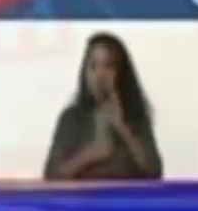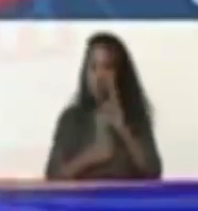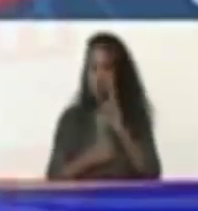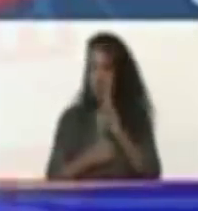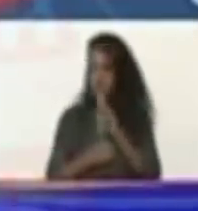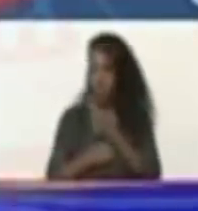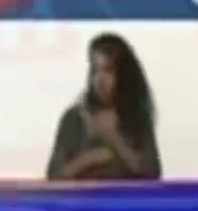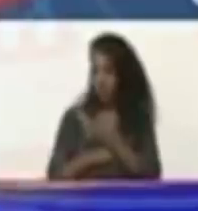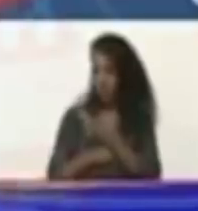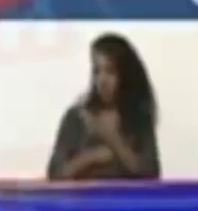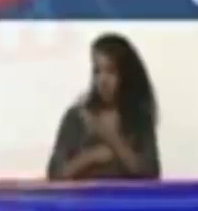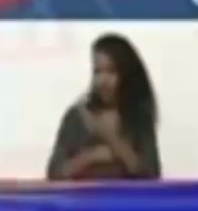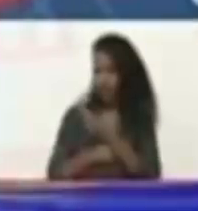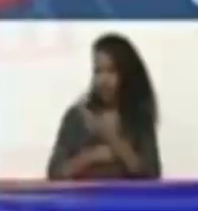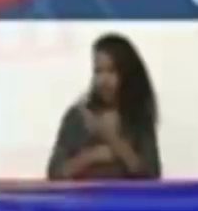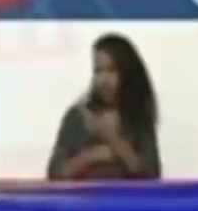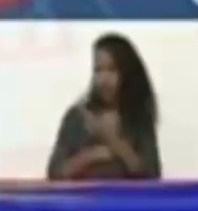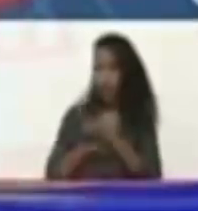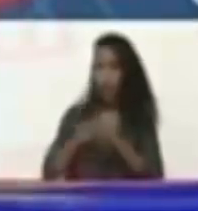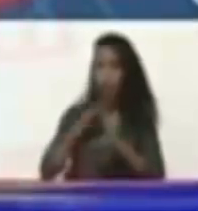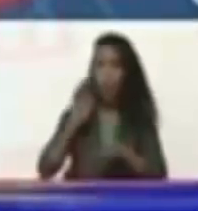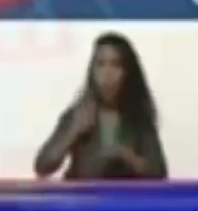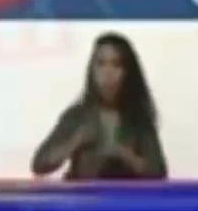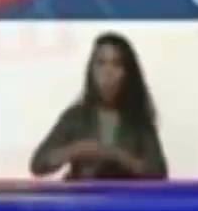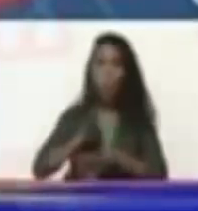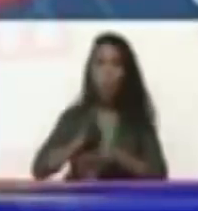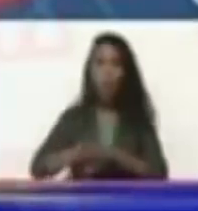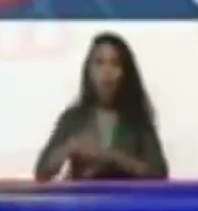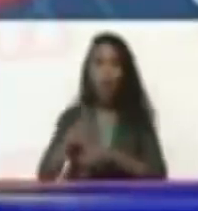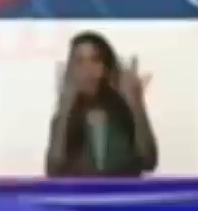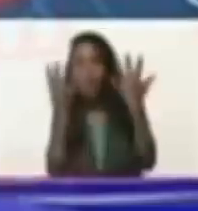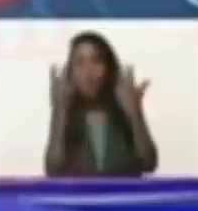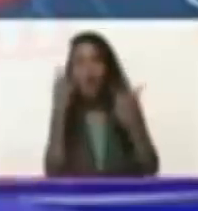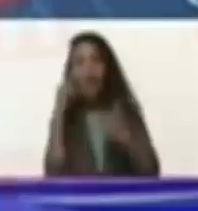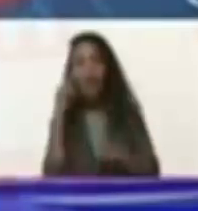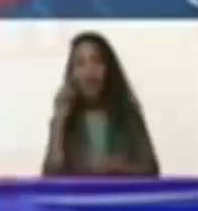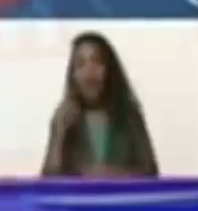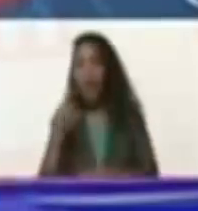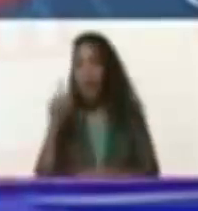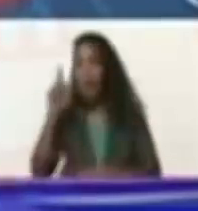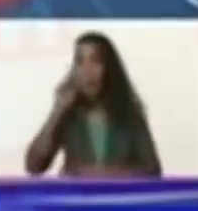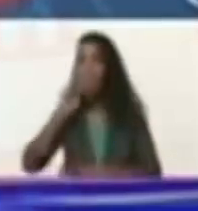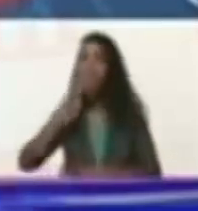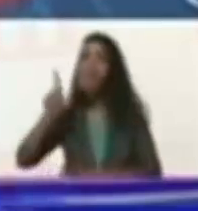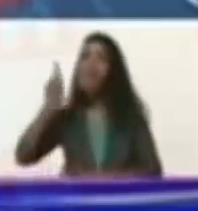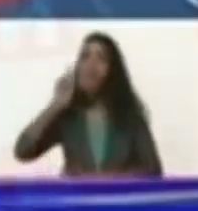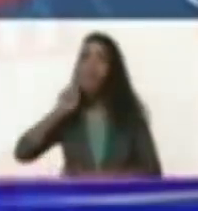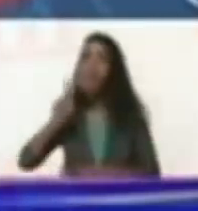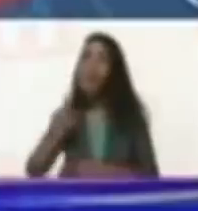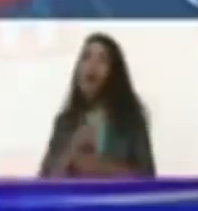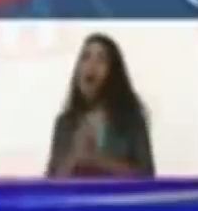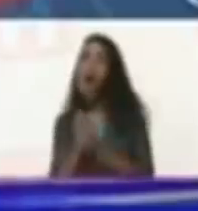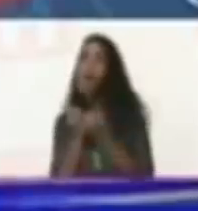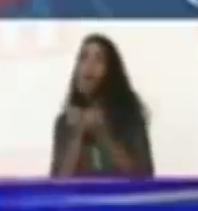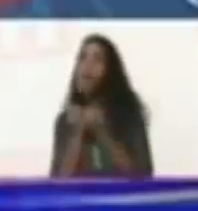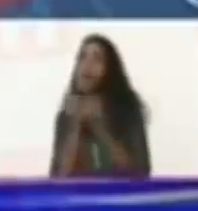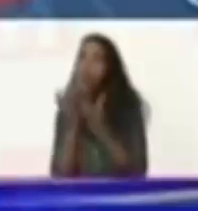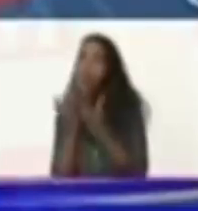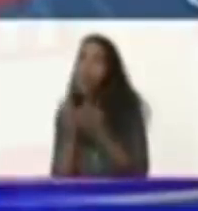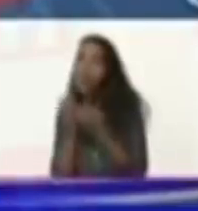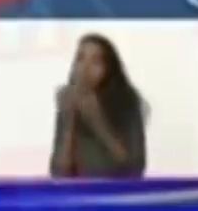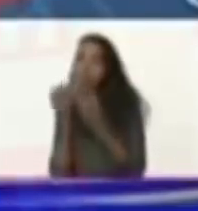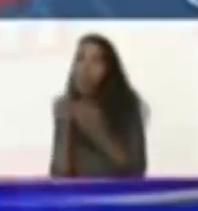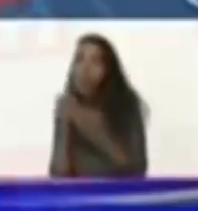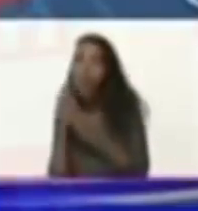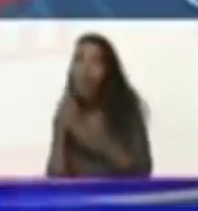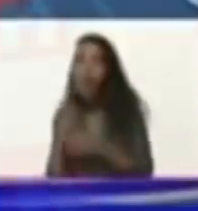con los consejos comunales, las comunas y las unidades populares de defensa integral, dijo durante la graduación de